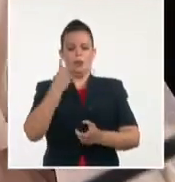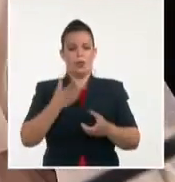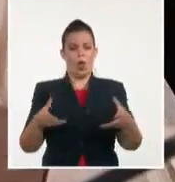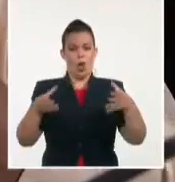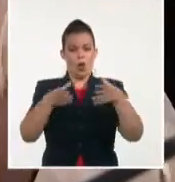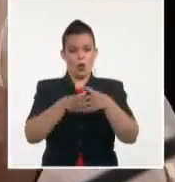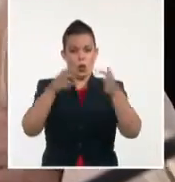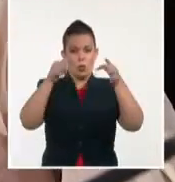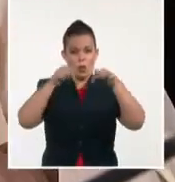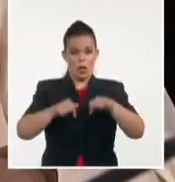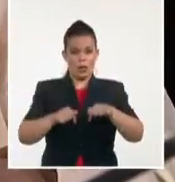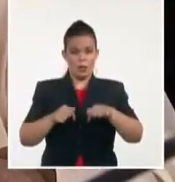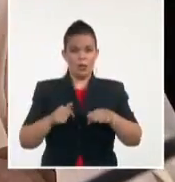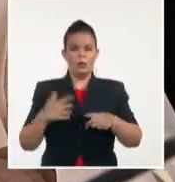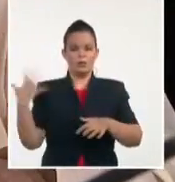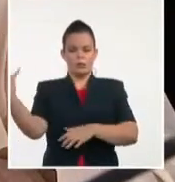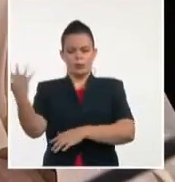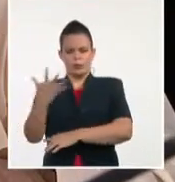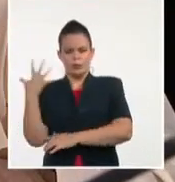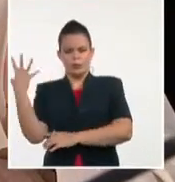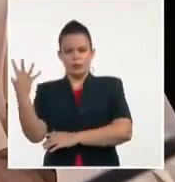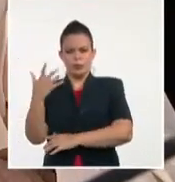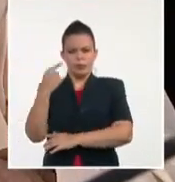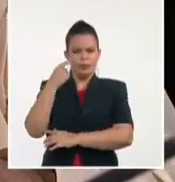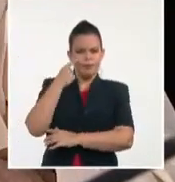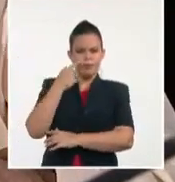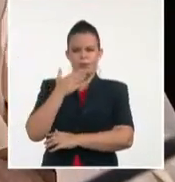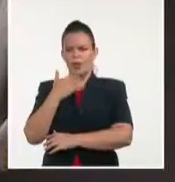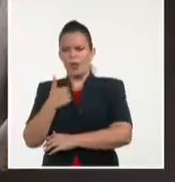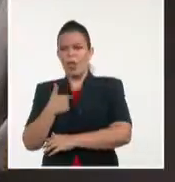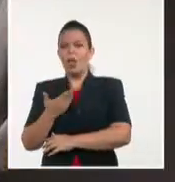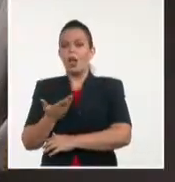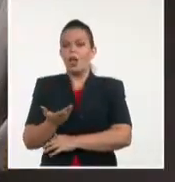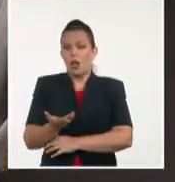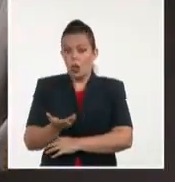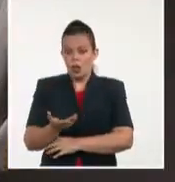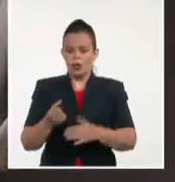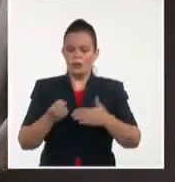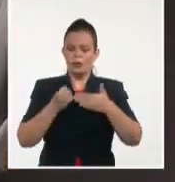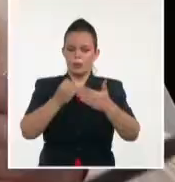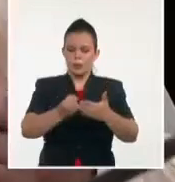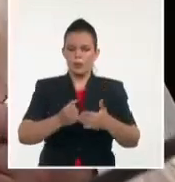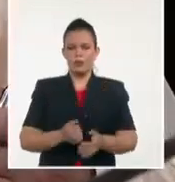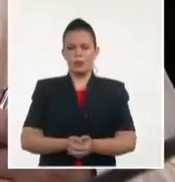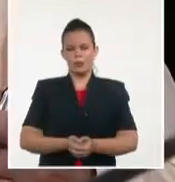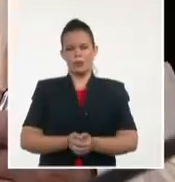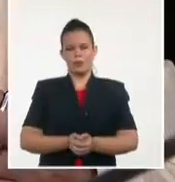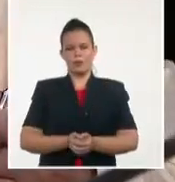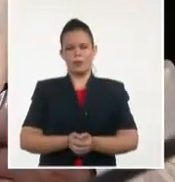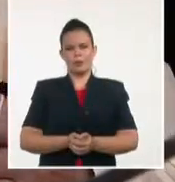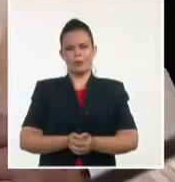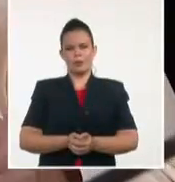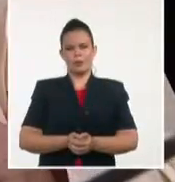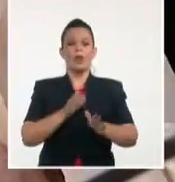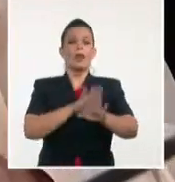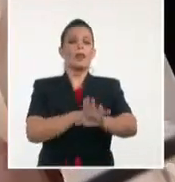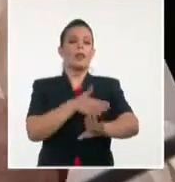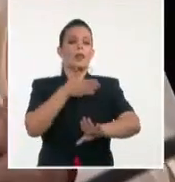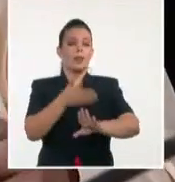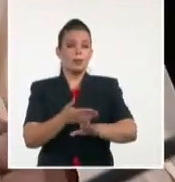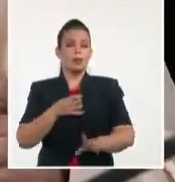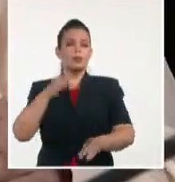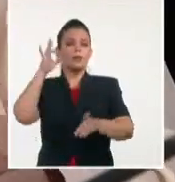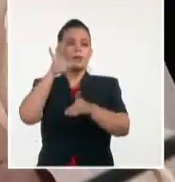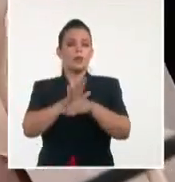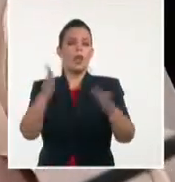esta labor para que realmente se haga de esa manera. Y lo convirtieron además en una carrera universitaria. Se convirtió luego en una carrera universitaria, que